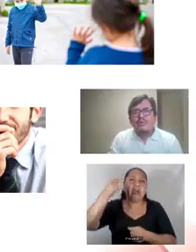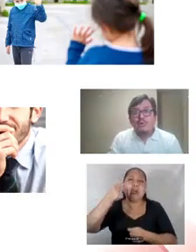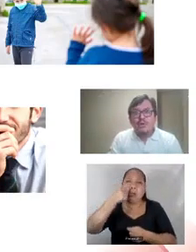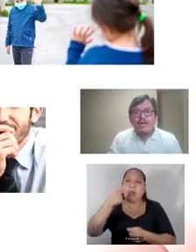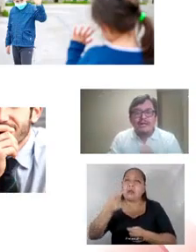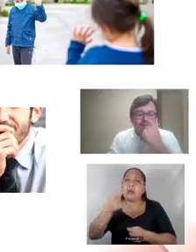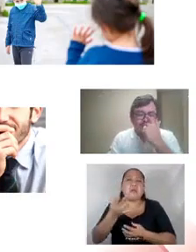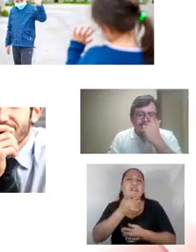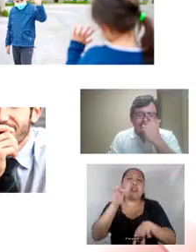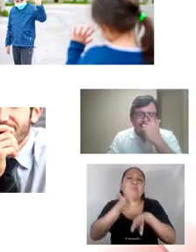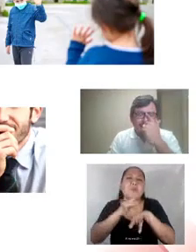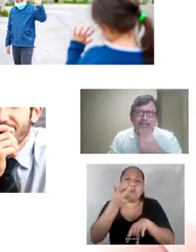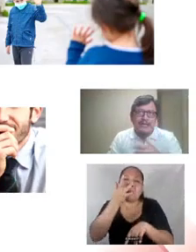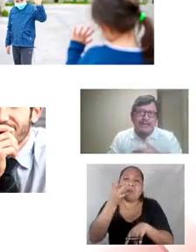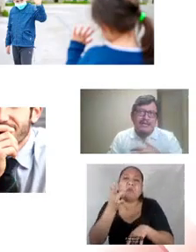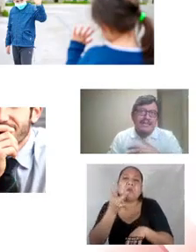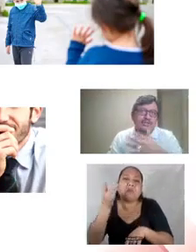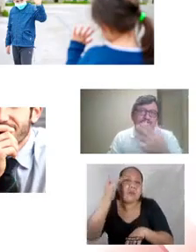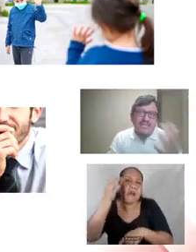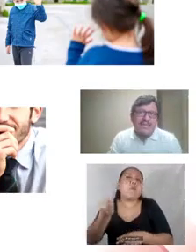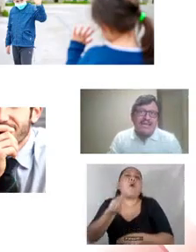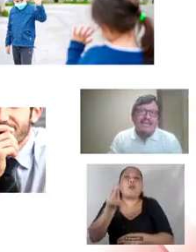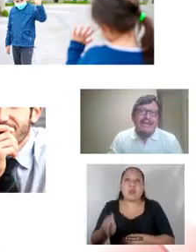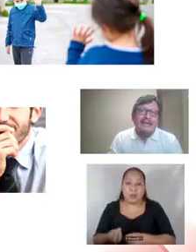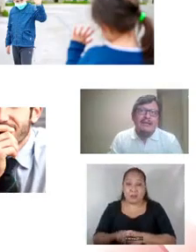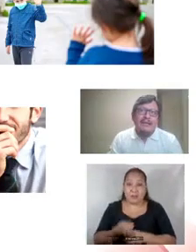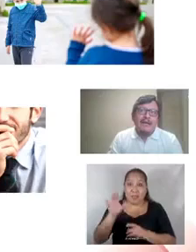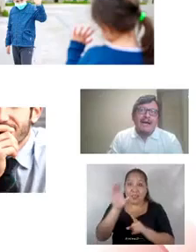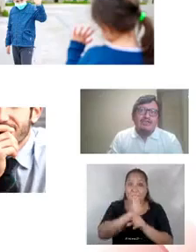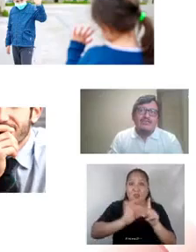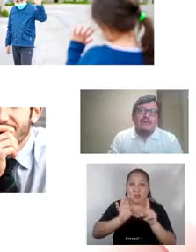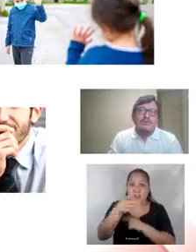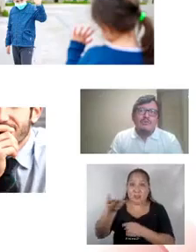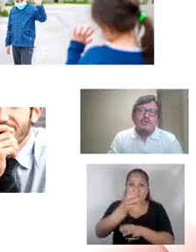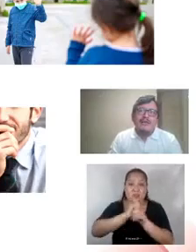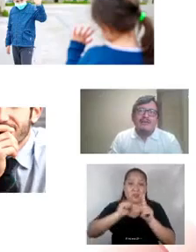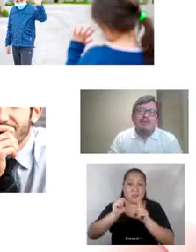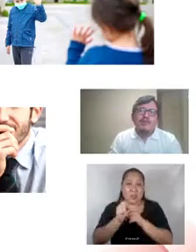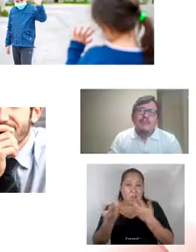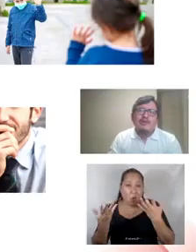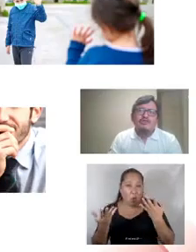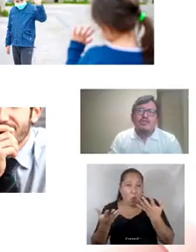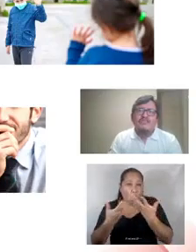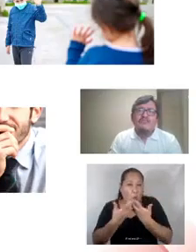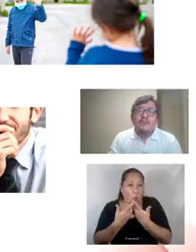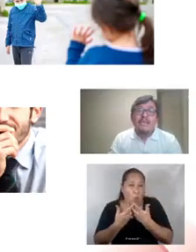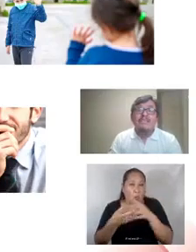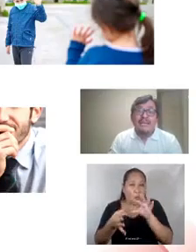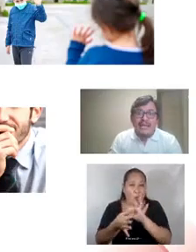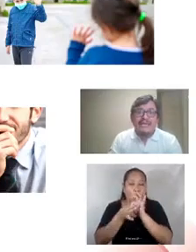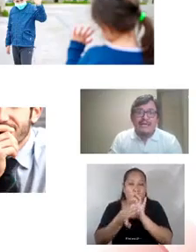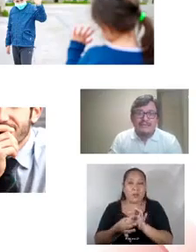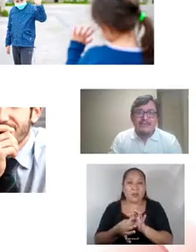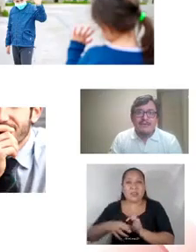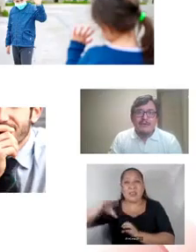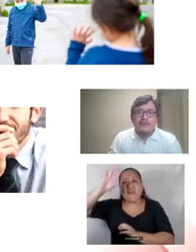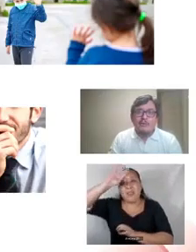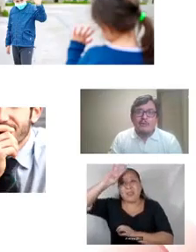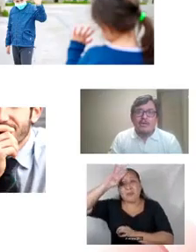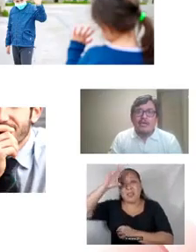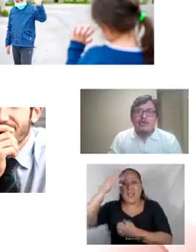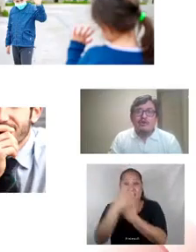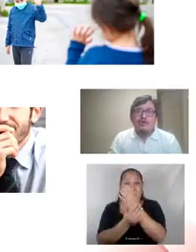que sucede es que en la cultura de la sociedad en general, asociamos mucho el lavado de manos con las enfermedades